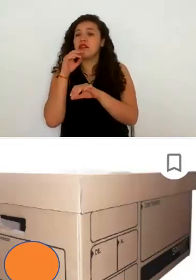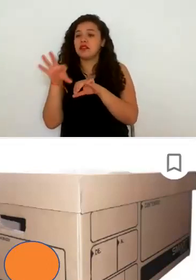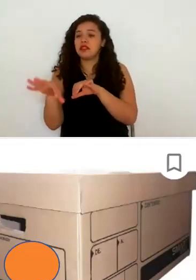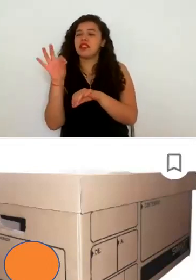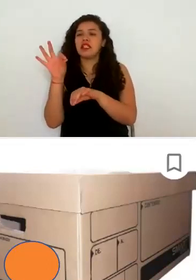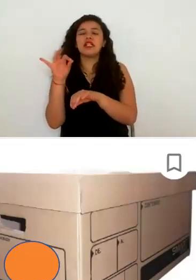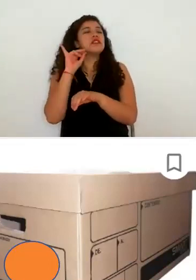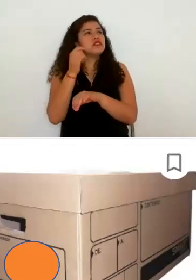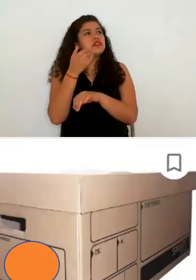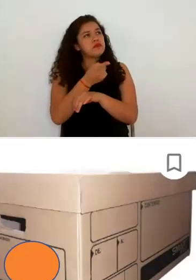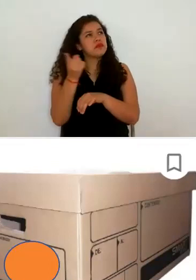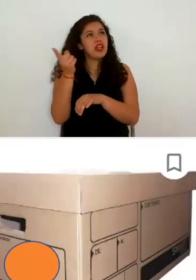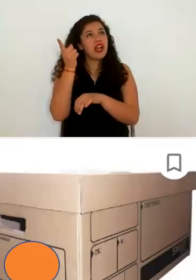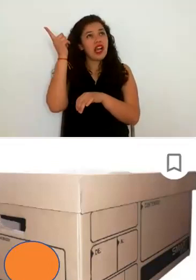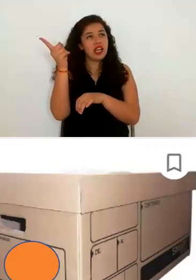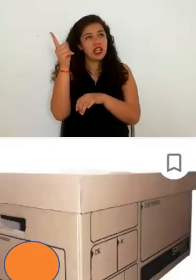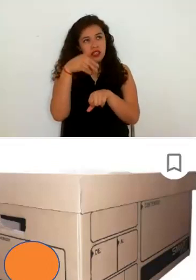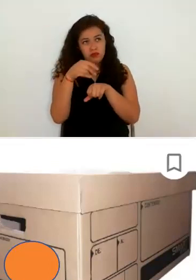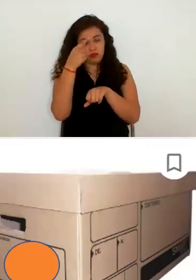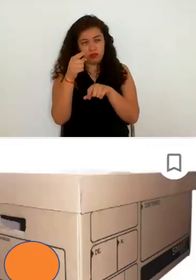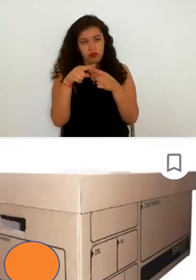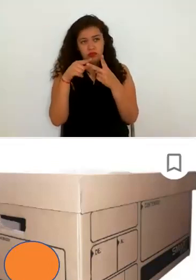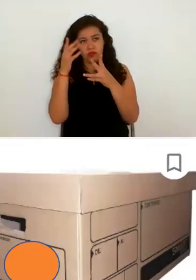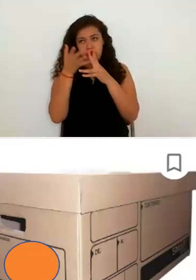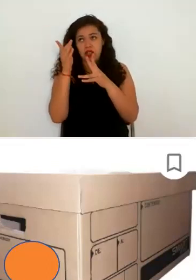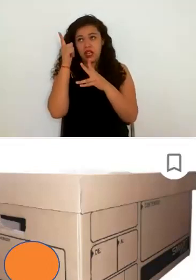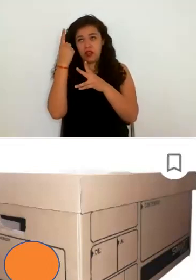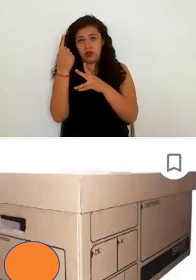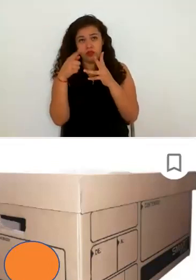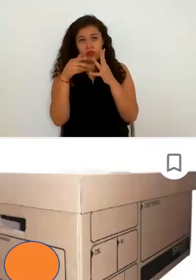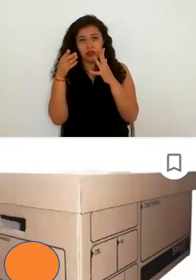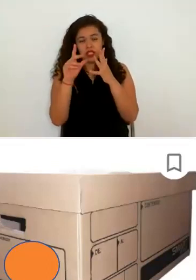¿no? Zona, en el anaquel 1, en trepaño 1. Y